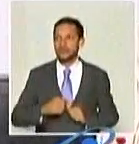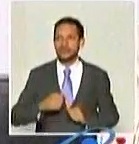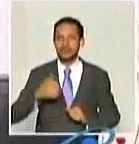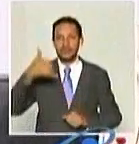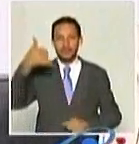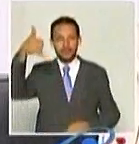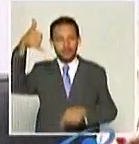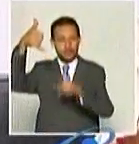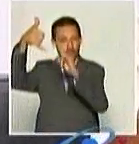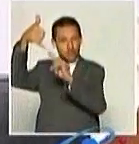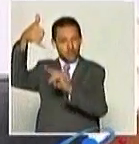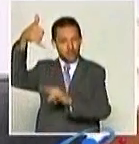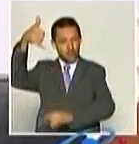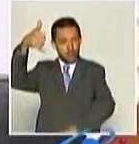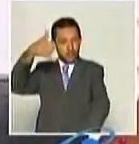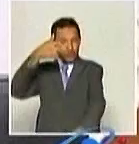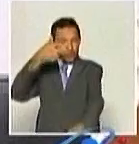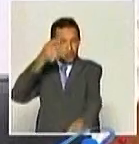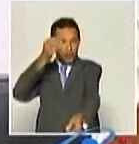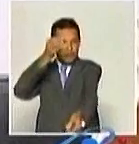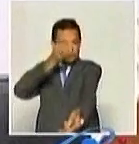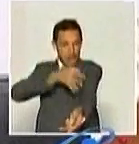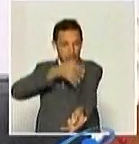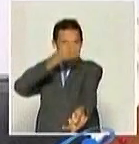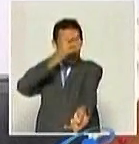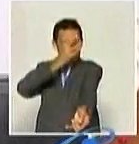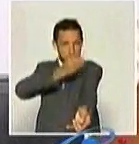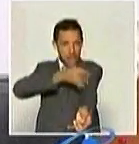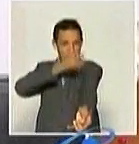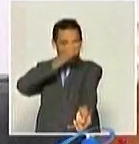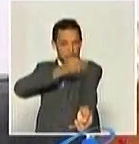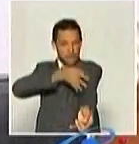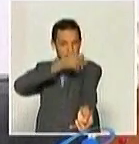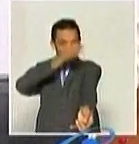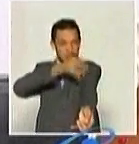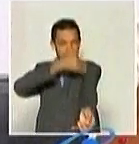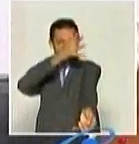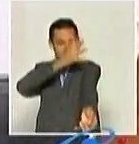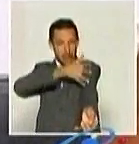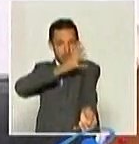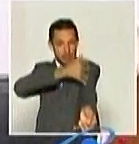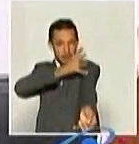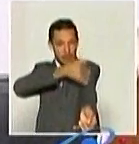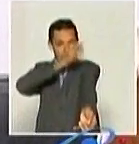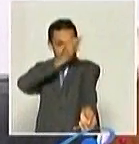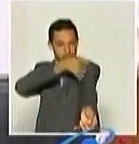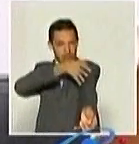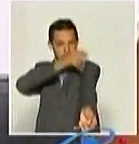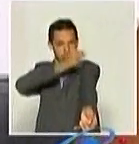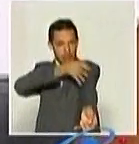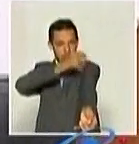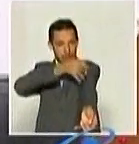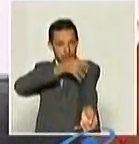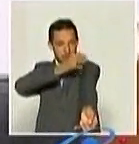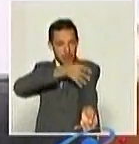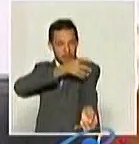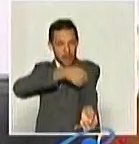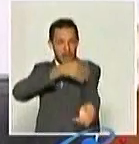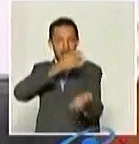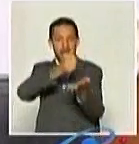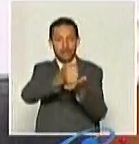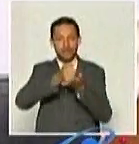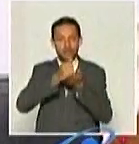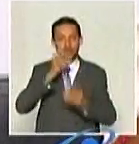coloca en la máquina, coloca un un burbujeo permanente de ozono en una bolsa de suero y él va